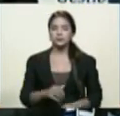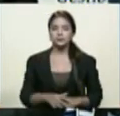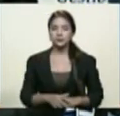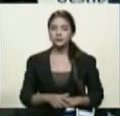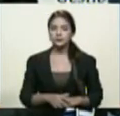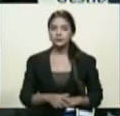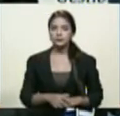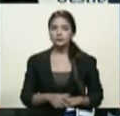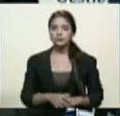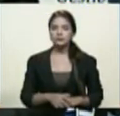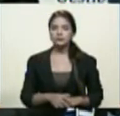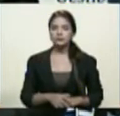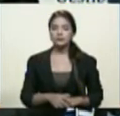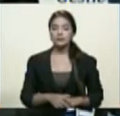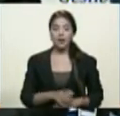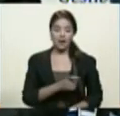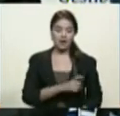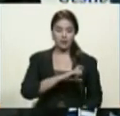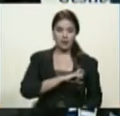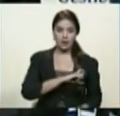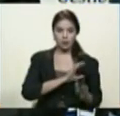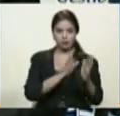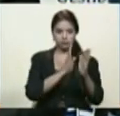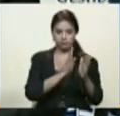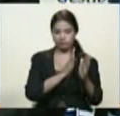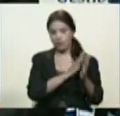entre enero y julio este año